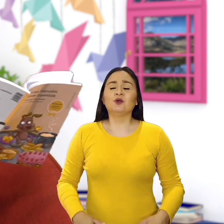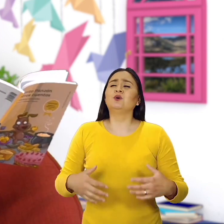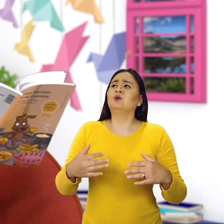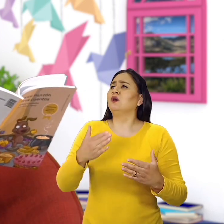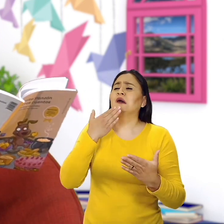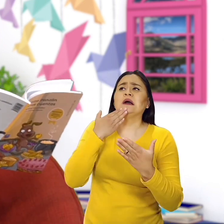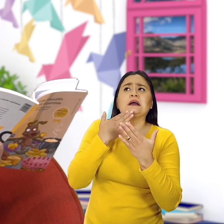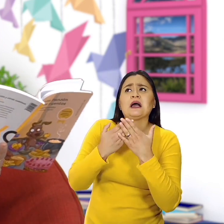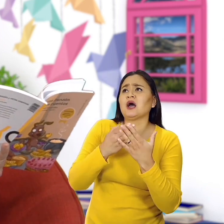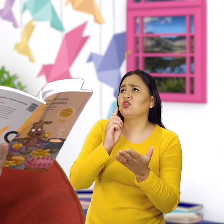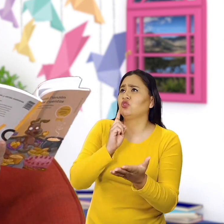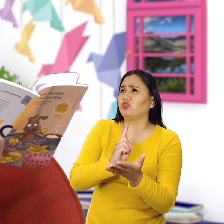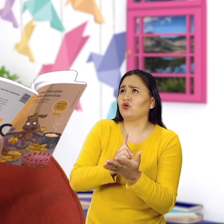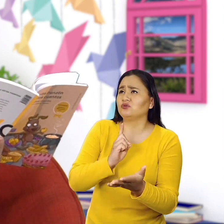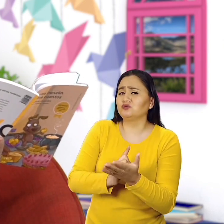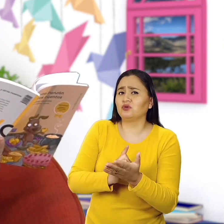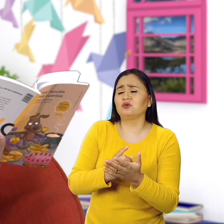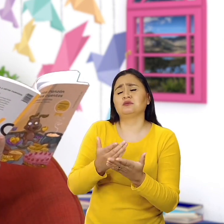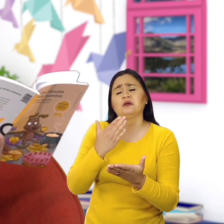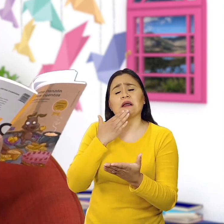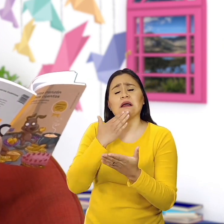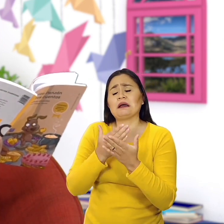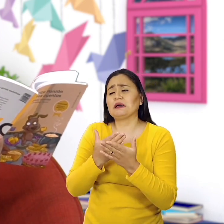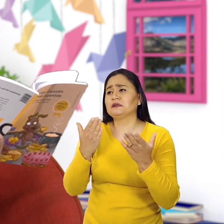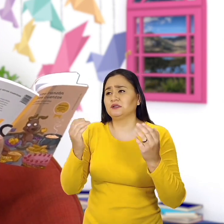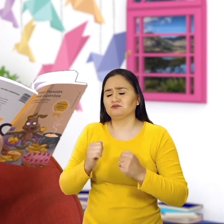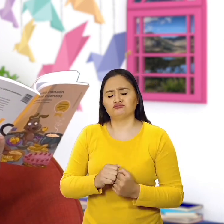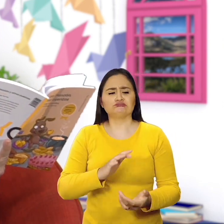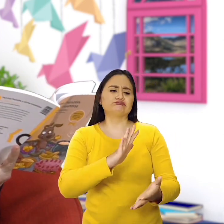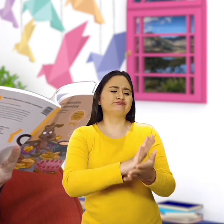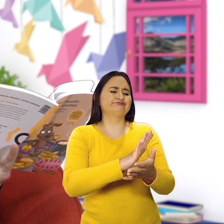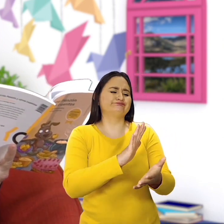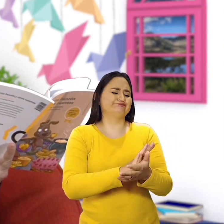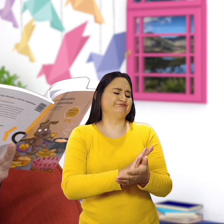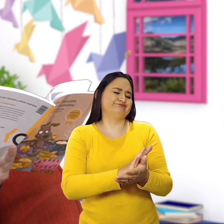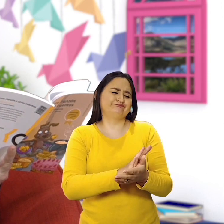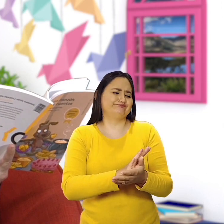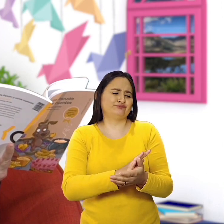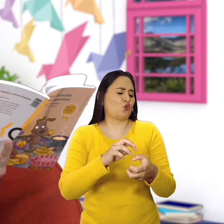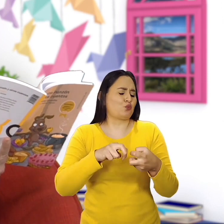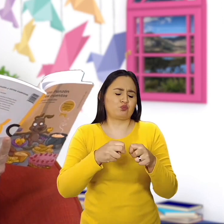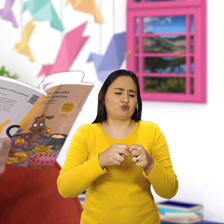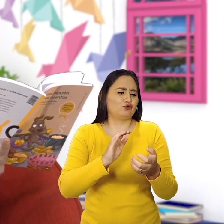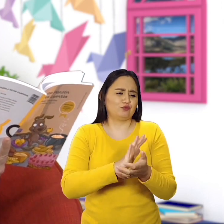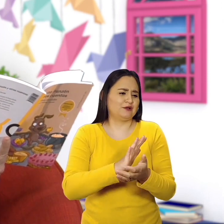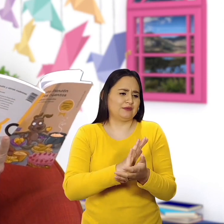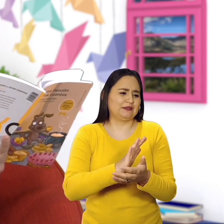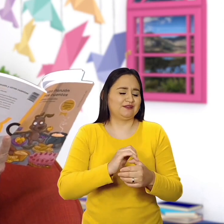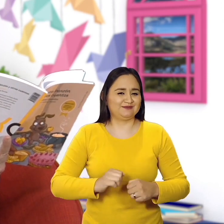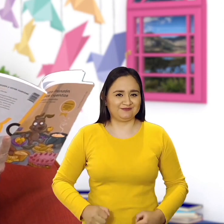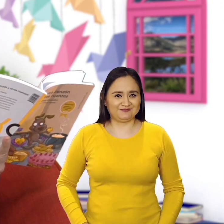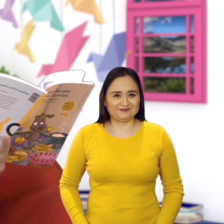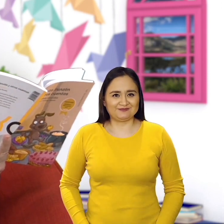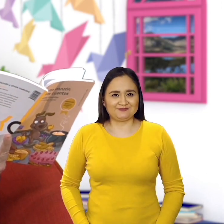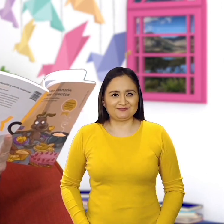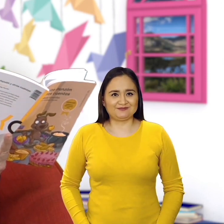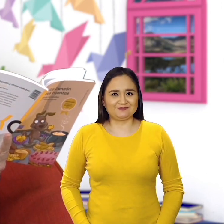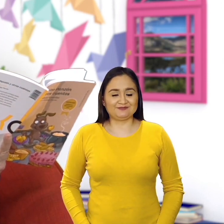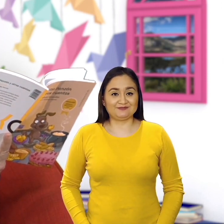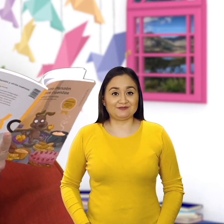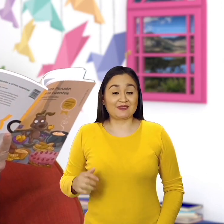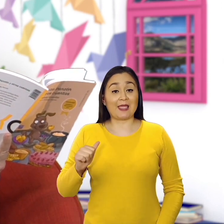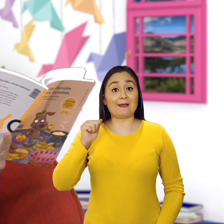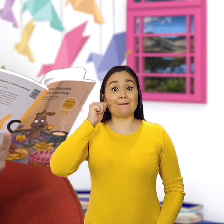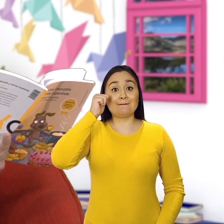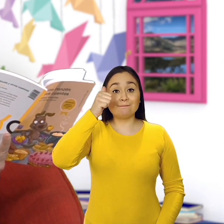Gracias, doctor León, exclamó don Ramón. No hay de qué, don Ramón, respondió el doctor León. Al día